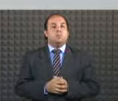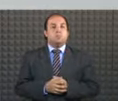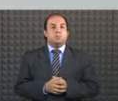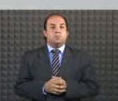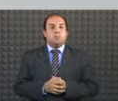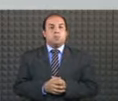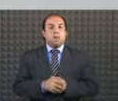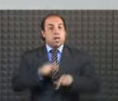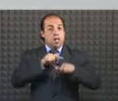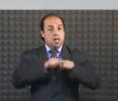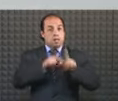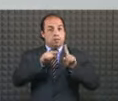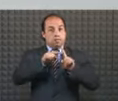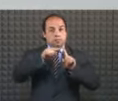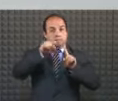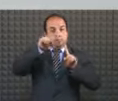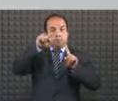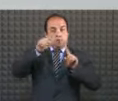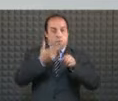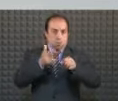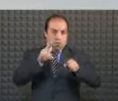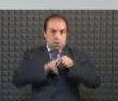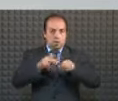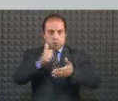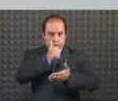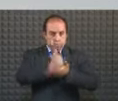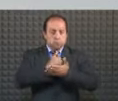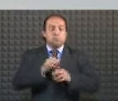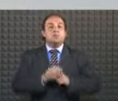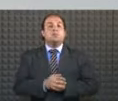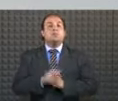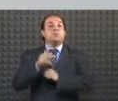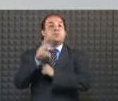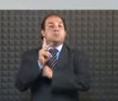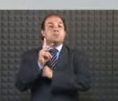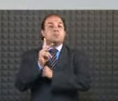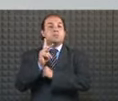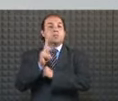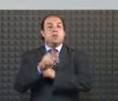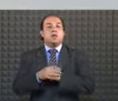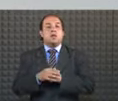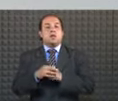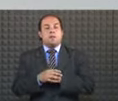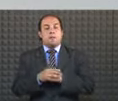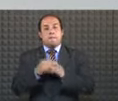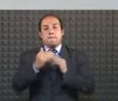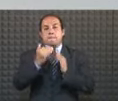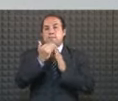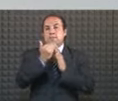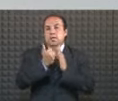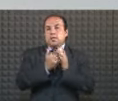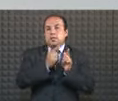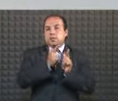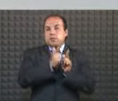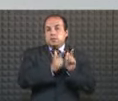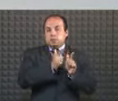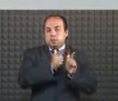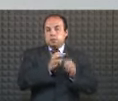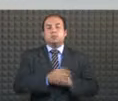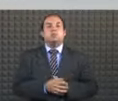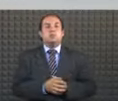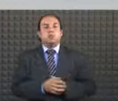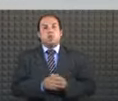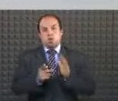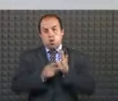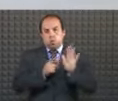Han seguido subiendo las hospitalizaciones en la ciudad, pero a menor velocidad. Entonces, si vuelves a poner la gráfica,